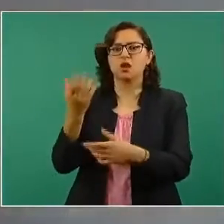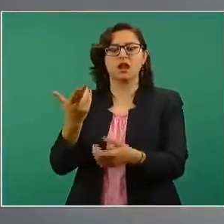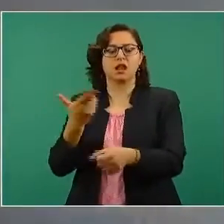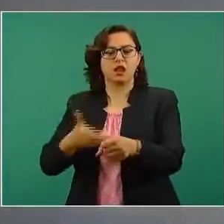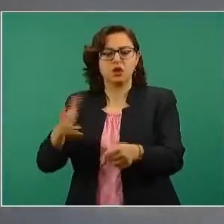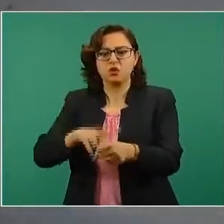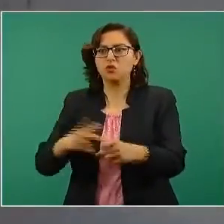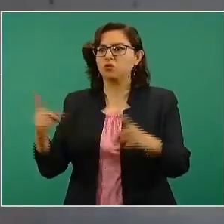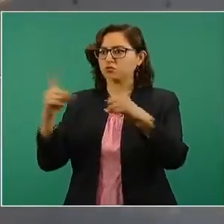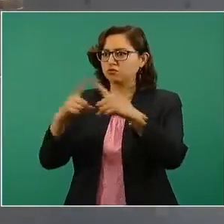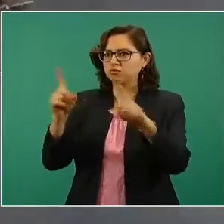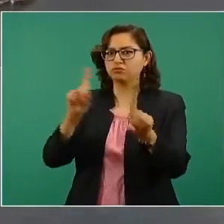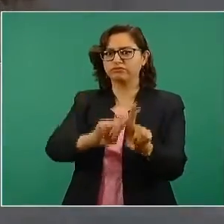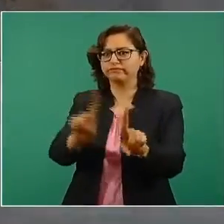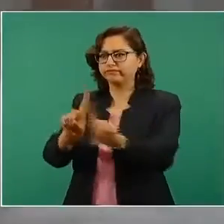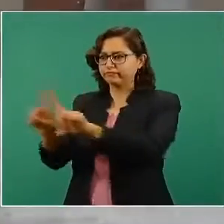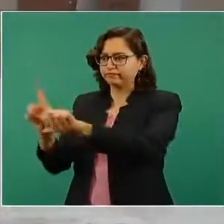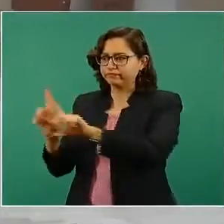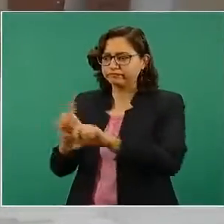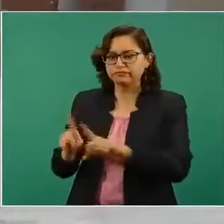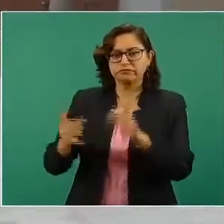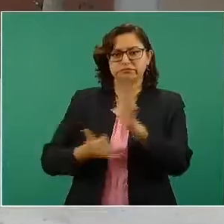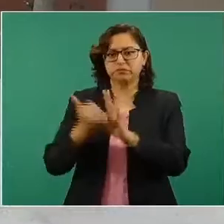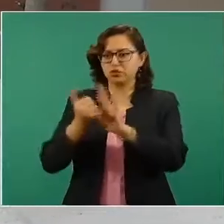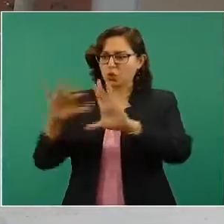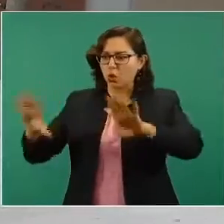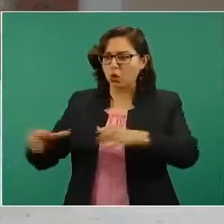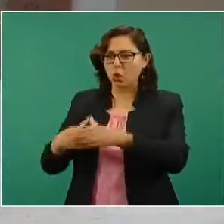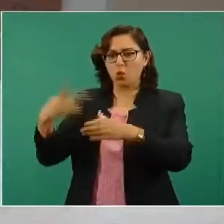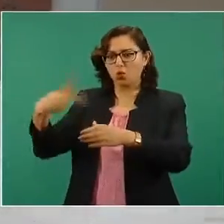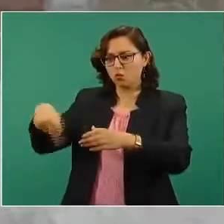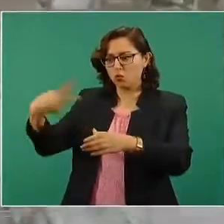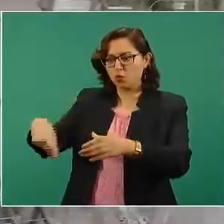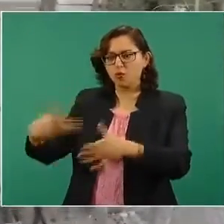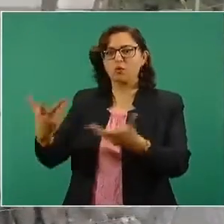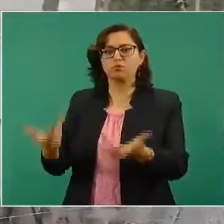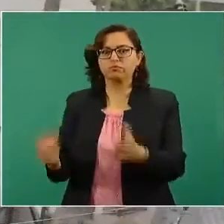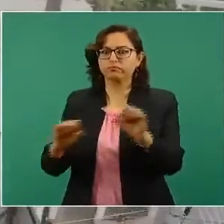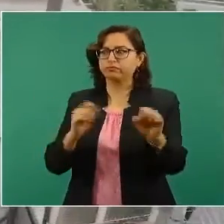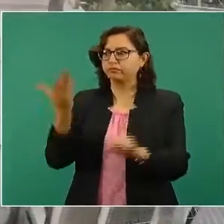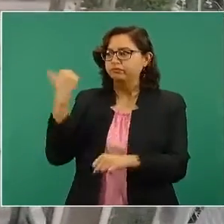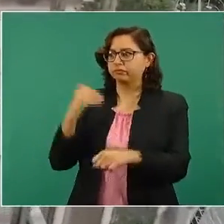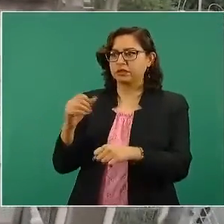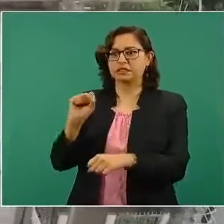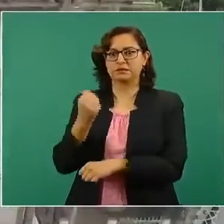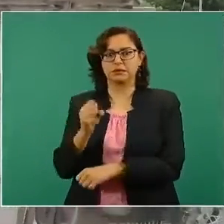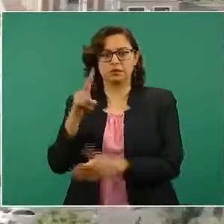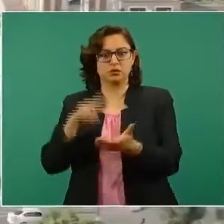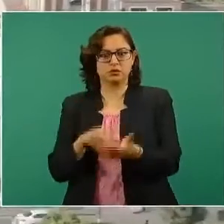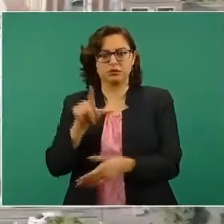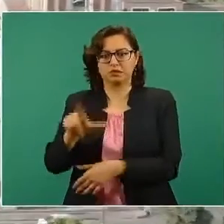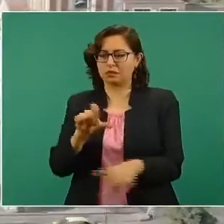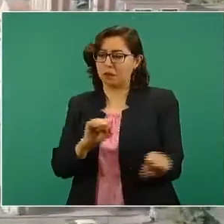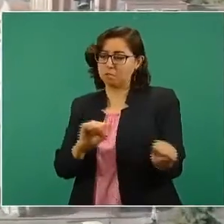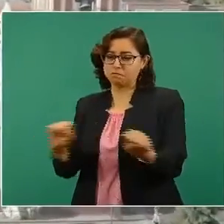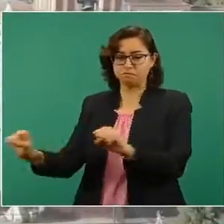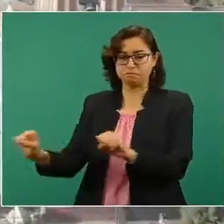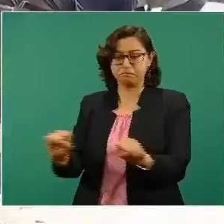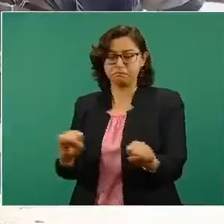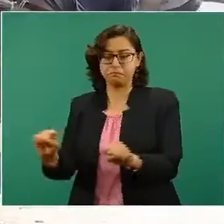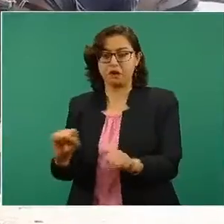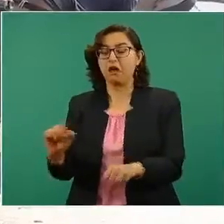sus templos u otras construcciones que forman parte de su patrimonio cultural por los sismos de septiembre de 2017